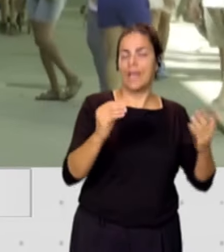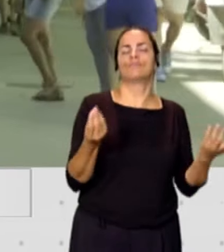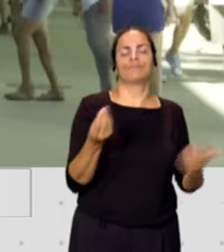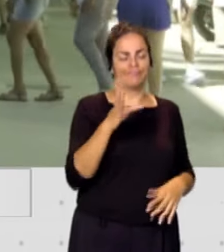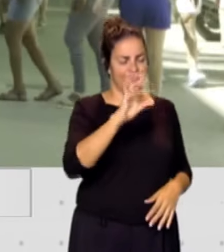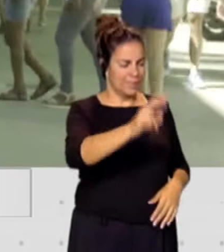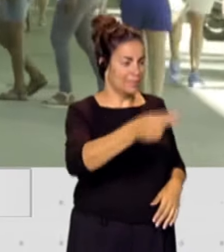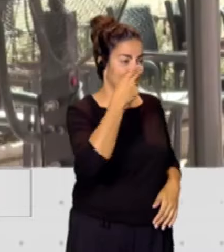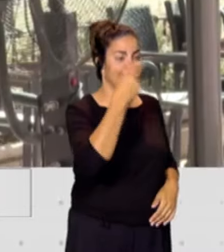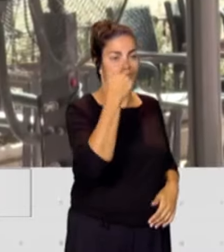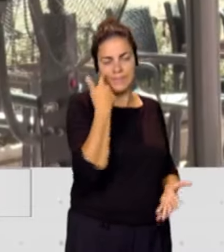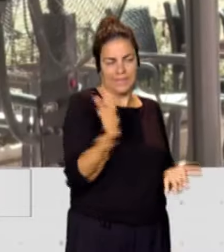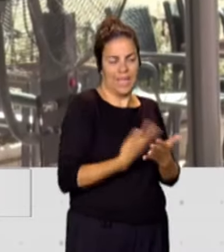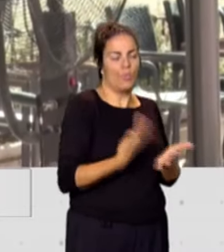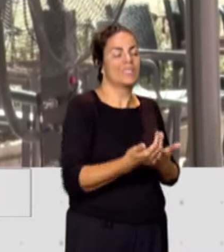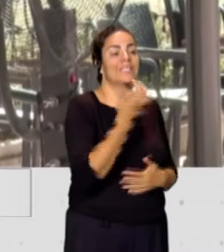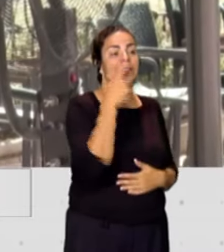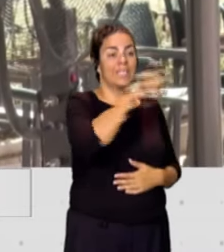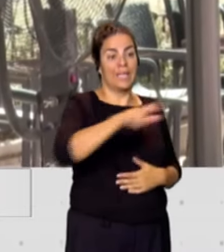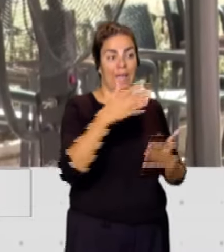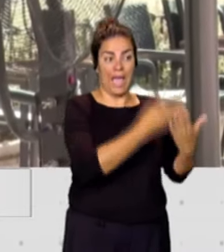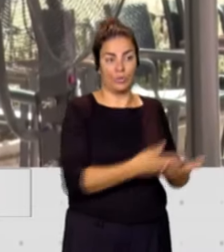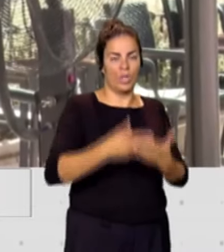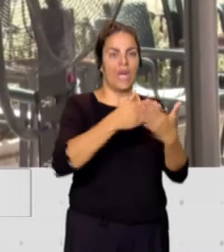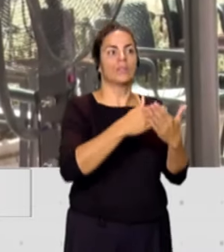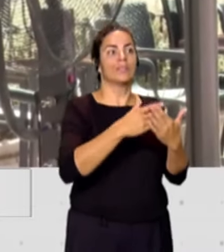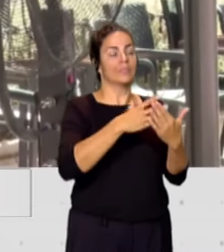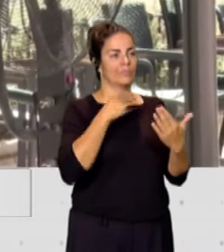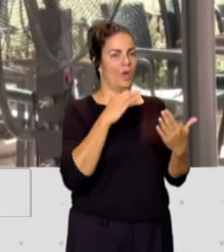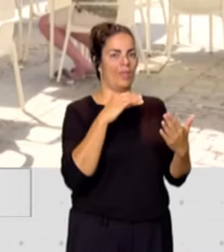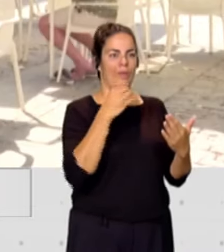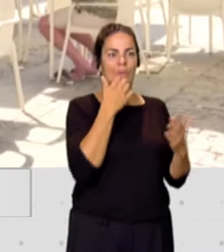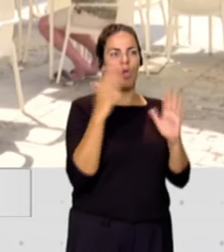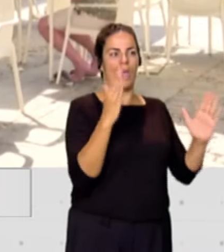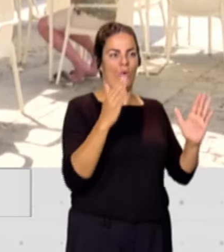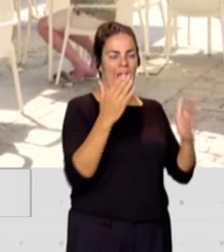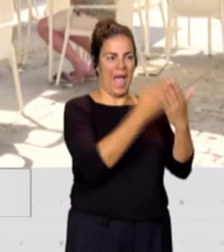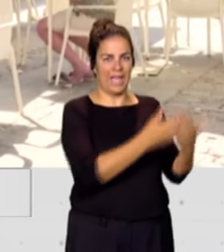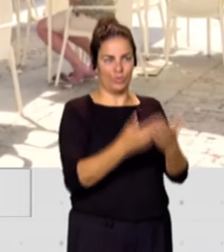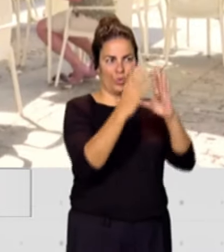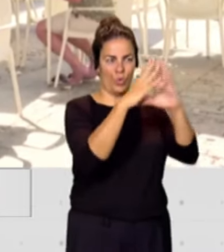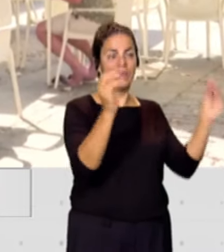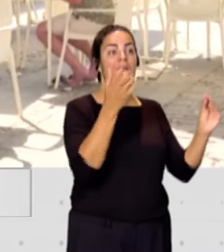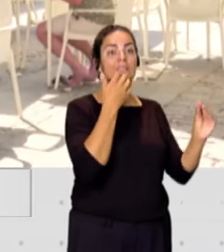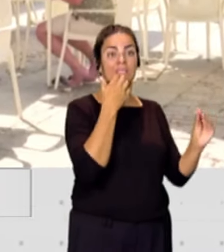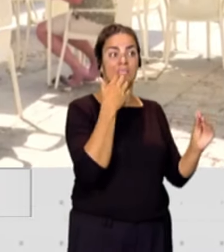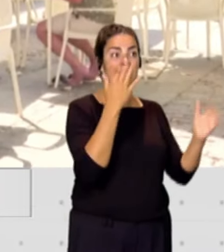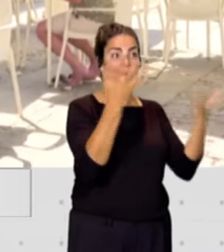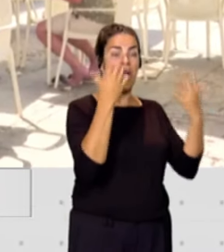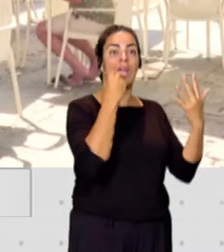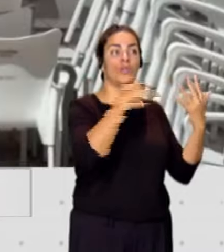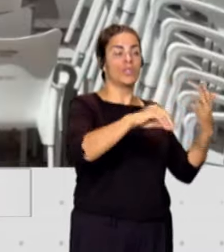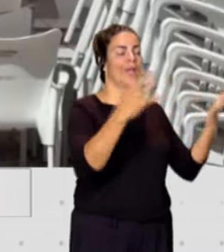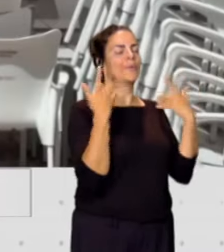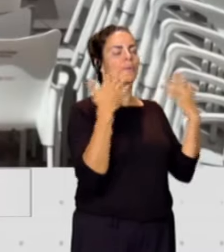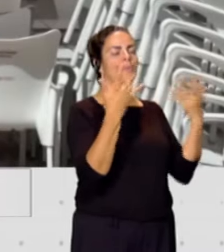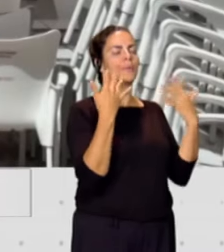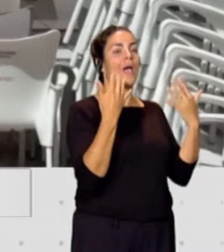estudiantes eh tienen la el acceso a aire acondicionado en la época de sus estudios en la universidad tienen mucho mejor